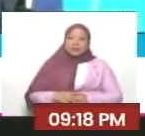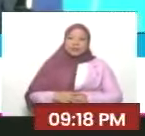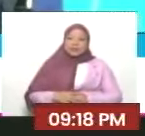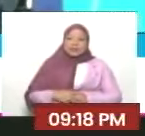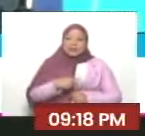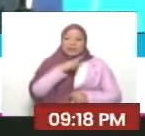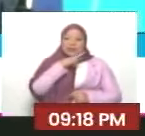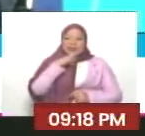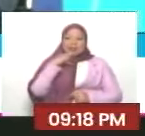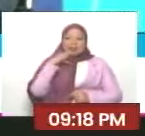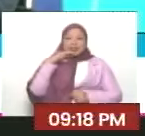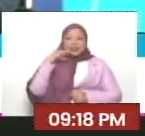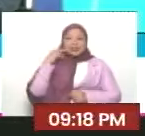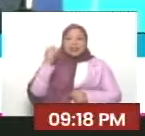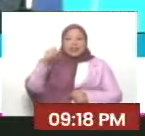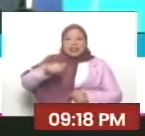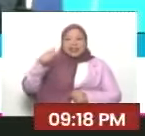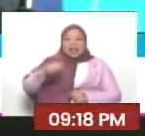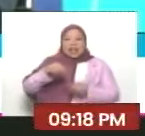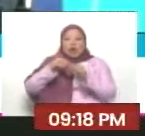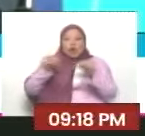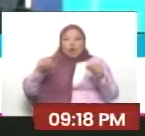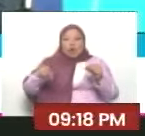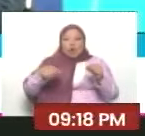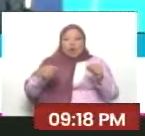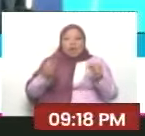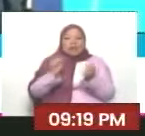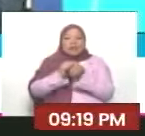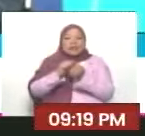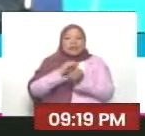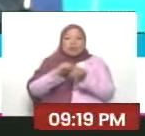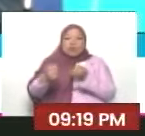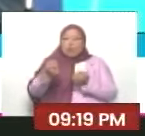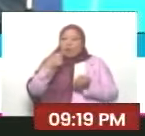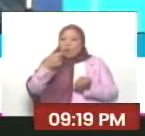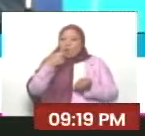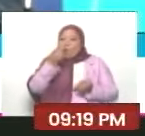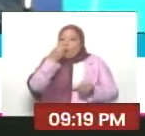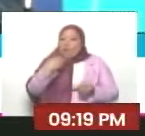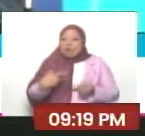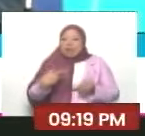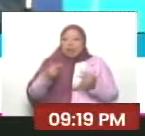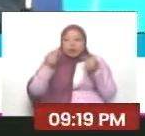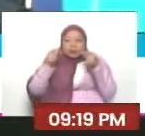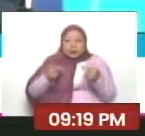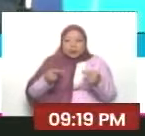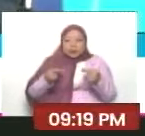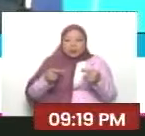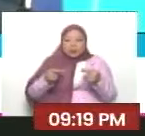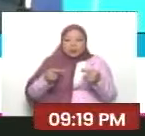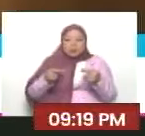Si esta es la cuna del tequeño, ¿será posible conseguir unos buenos tequeños? ¿Ah?